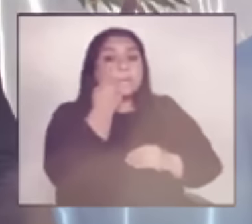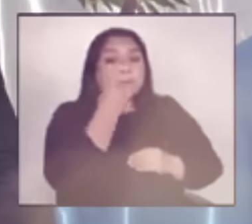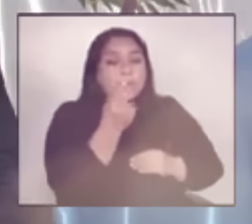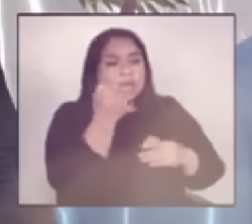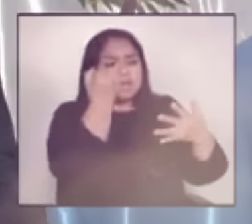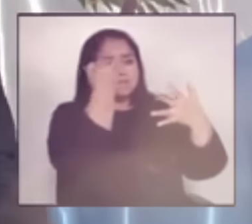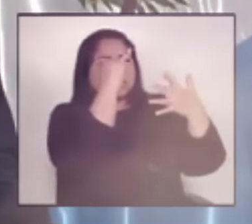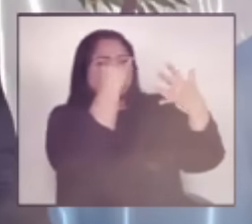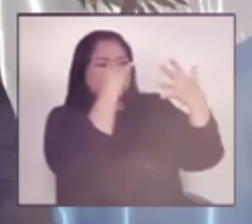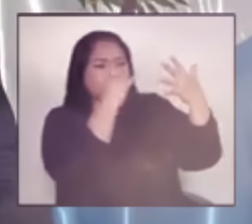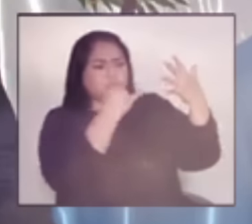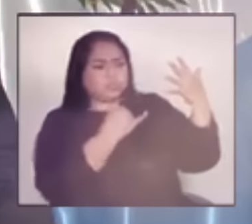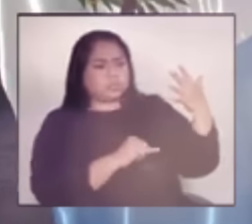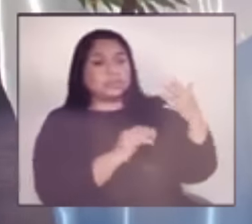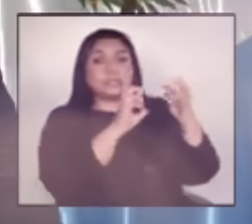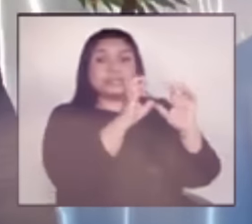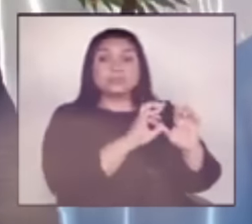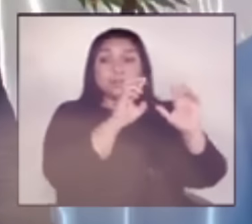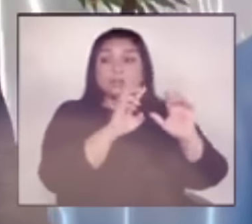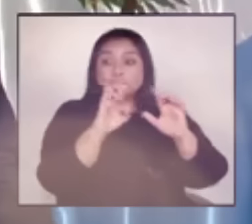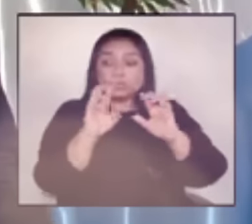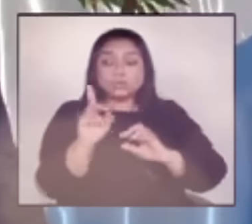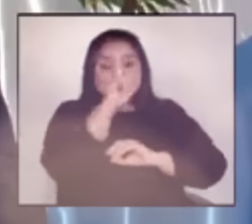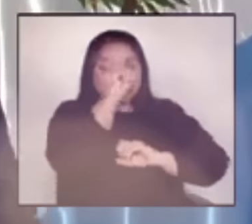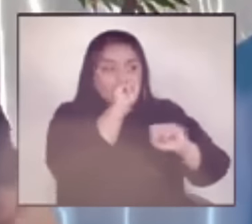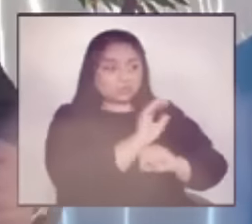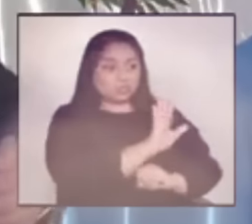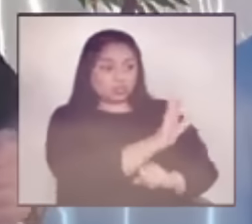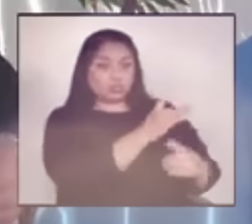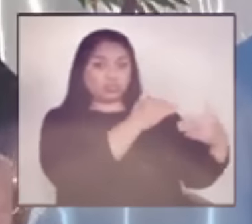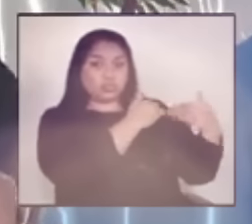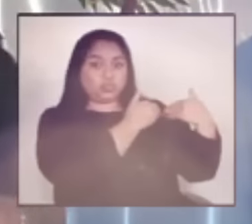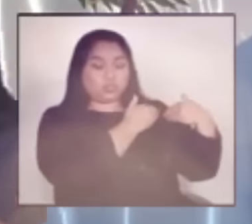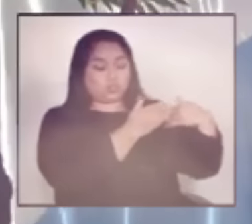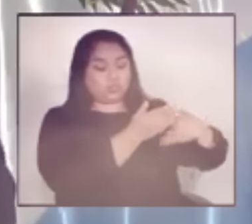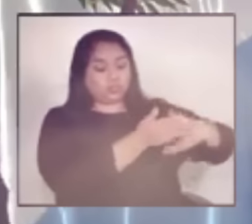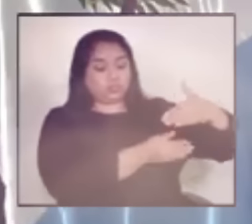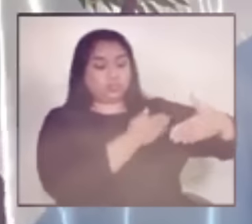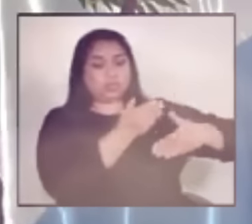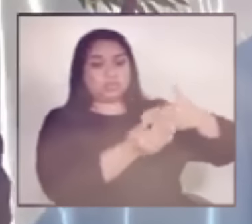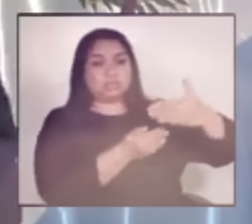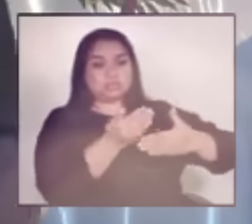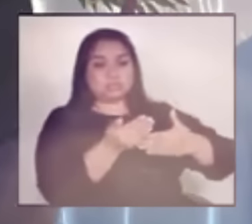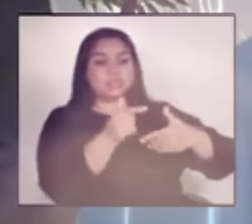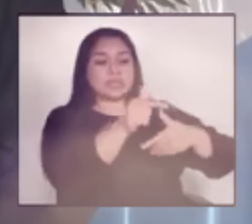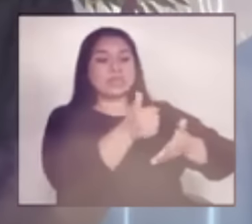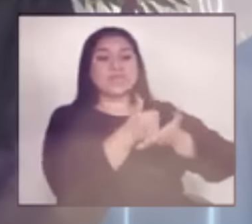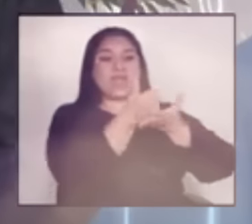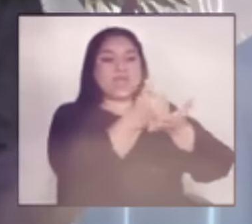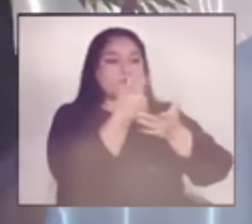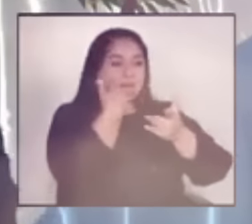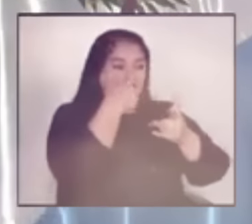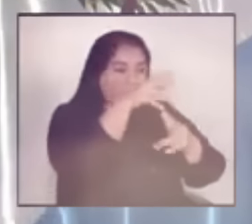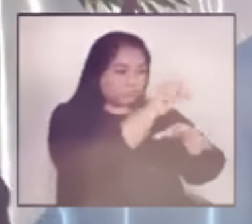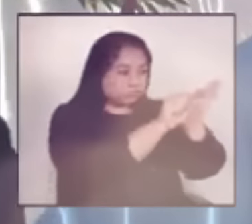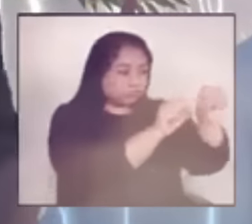levantamiento del personal de las dependencias a su cargo mediante un procedimiento que va a permitir identificar